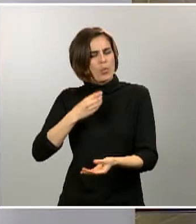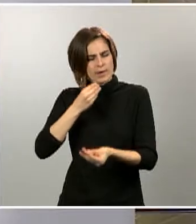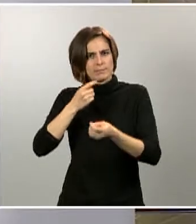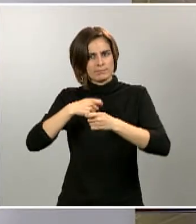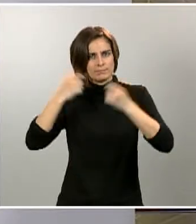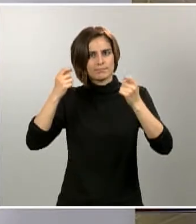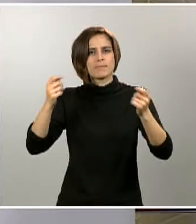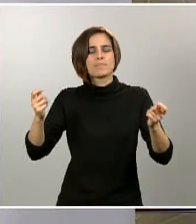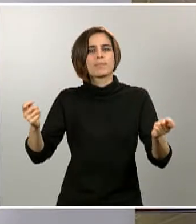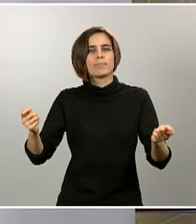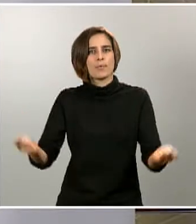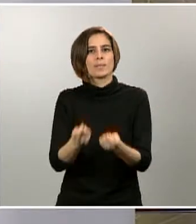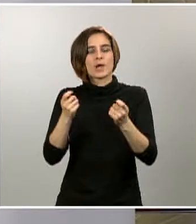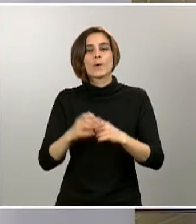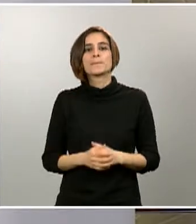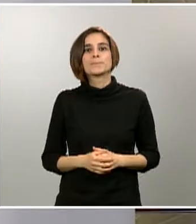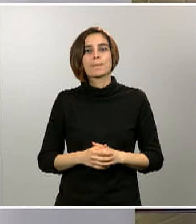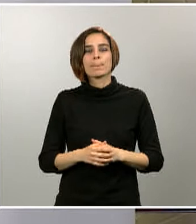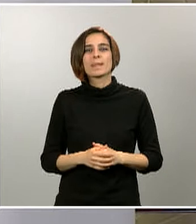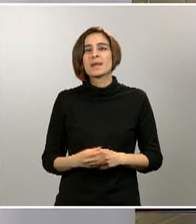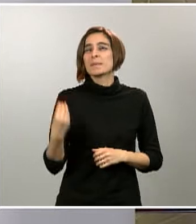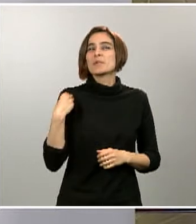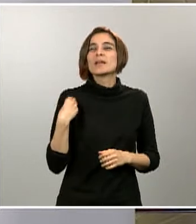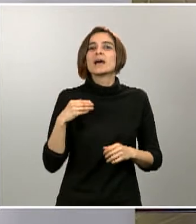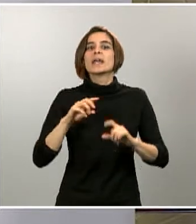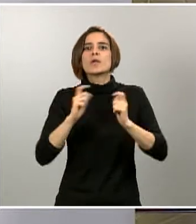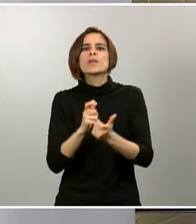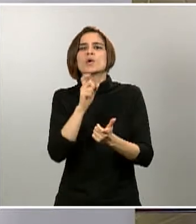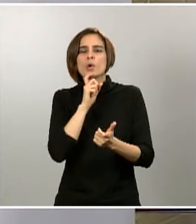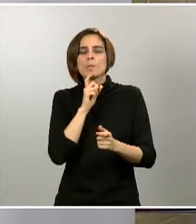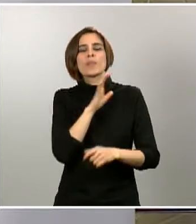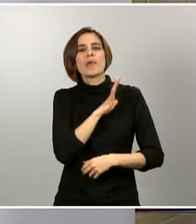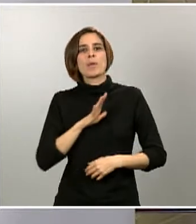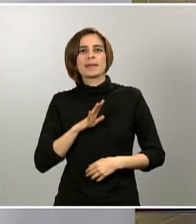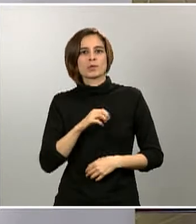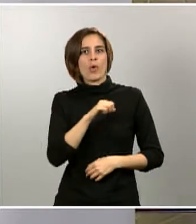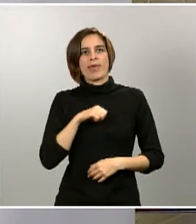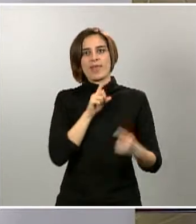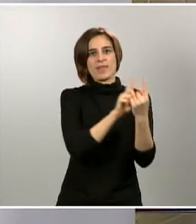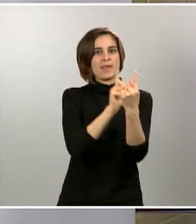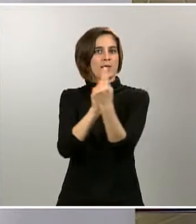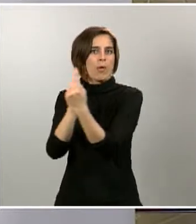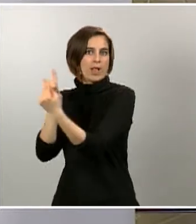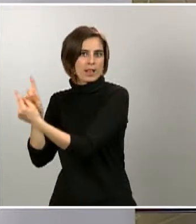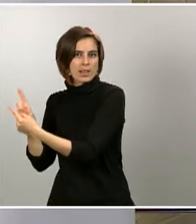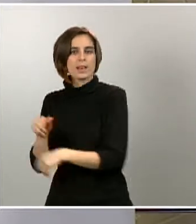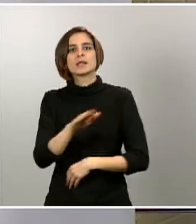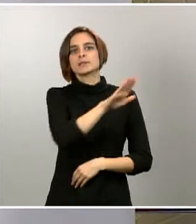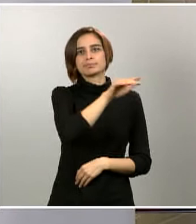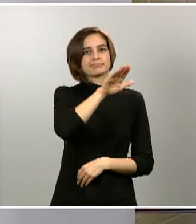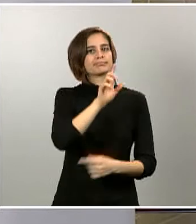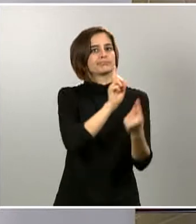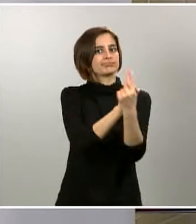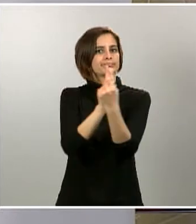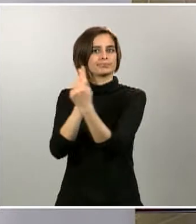reuniones en este primer momento en la que se citará a cada una de las formaciones políticas para tener la conversación, como decía